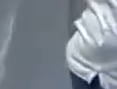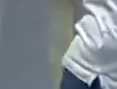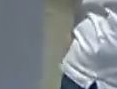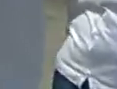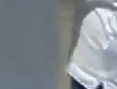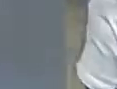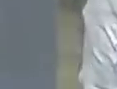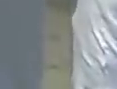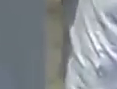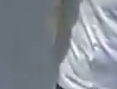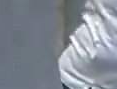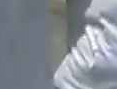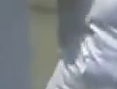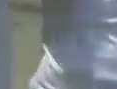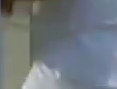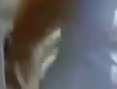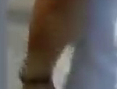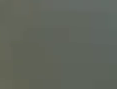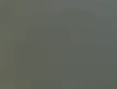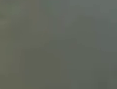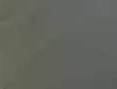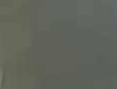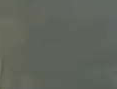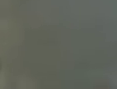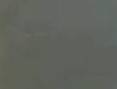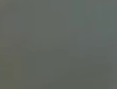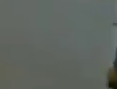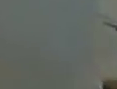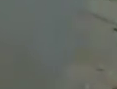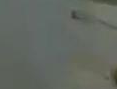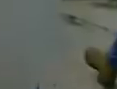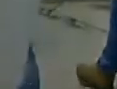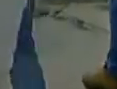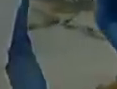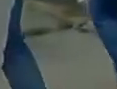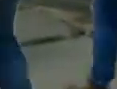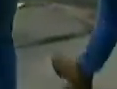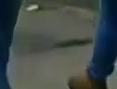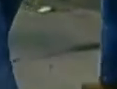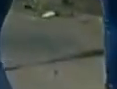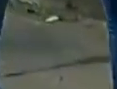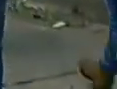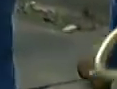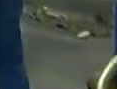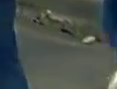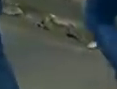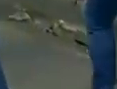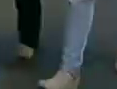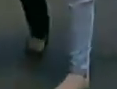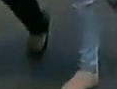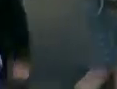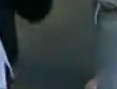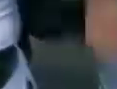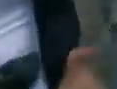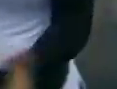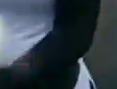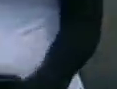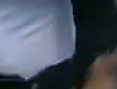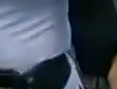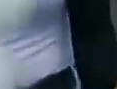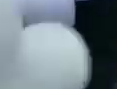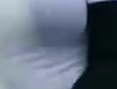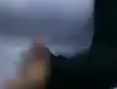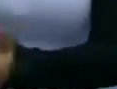Durante el recorrido, las bandas musicales acompañaron el sentir de cientos de feligreses que mientras sacrificaban